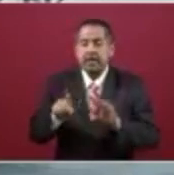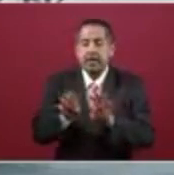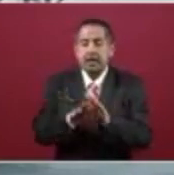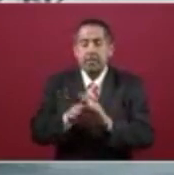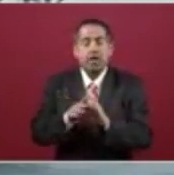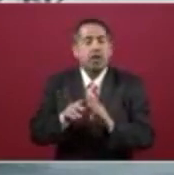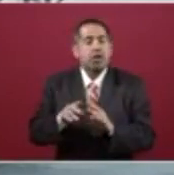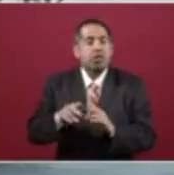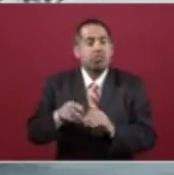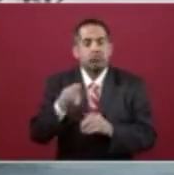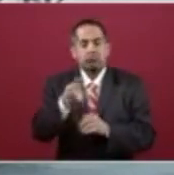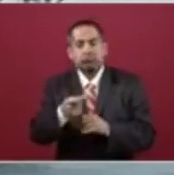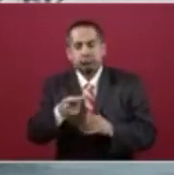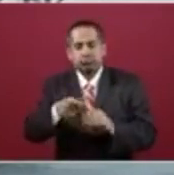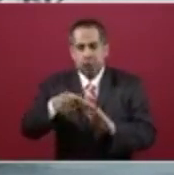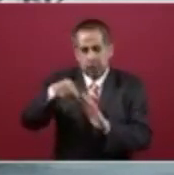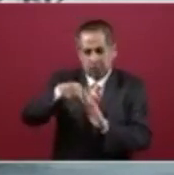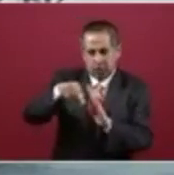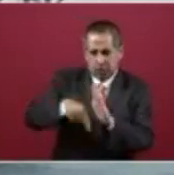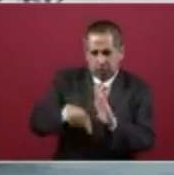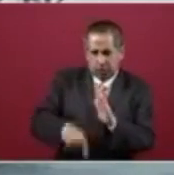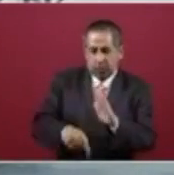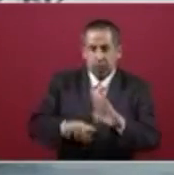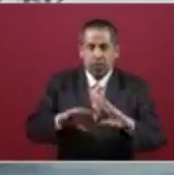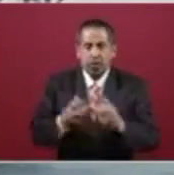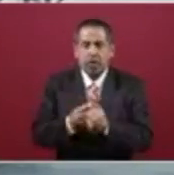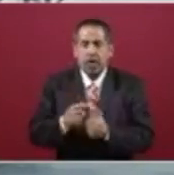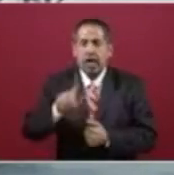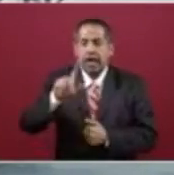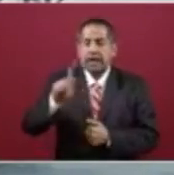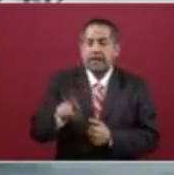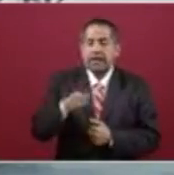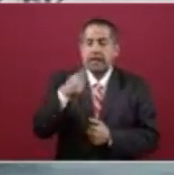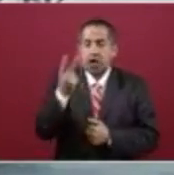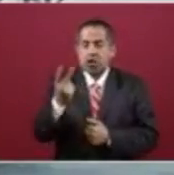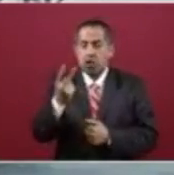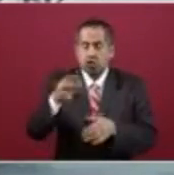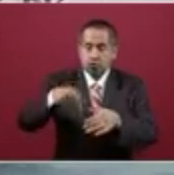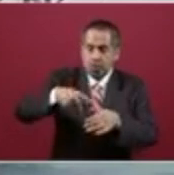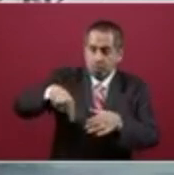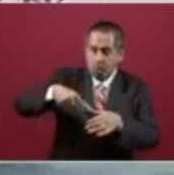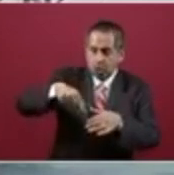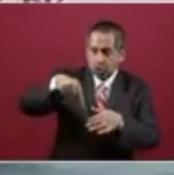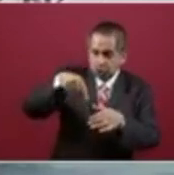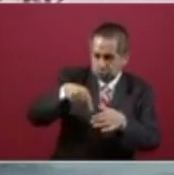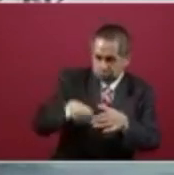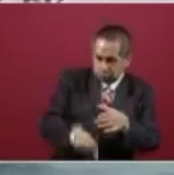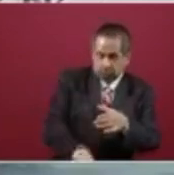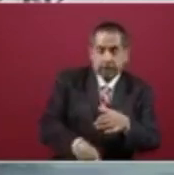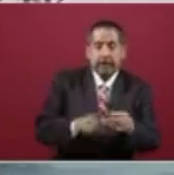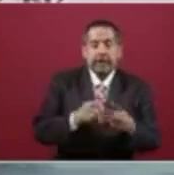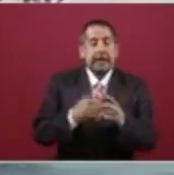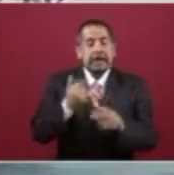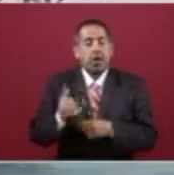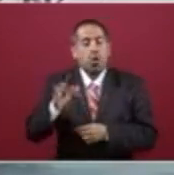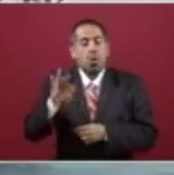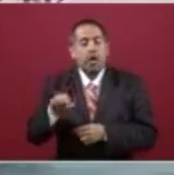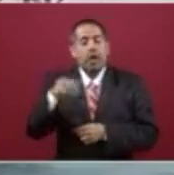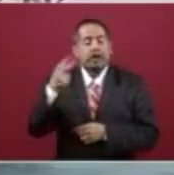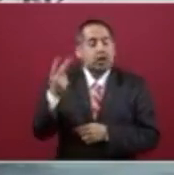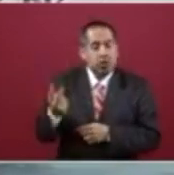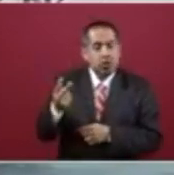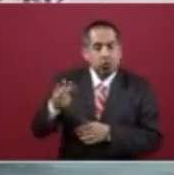pozos. En este caso son 72 pozos marinos y 44 pozos terrestres. La imagen